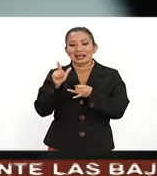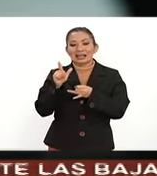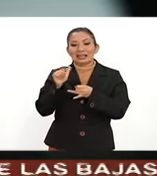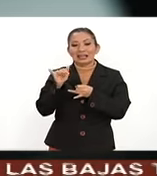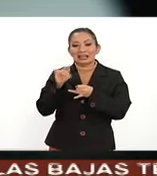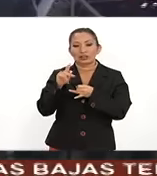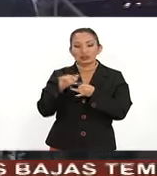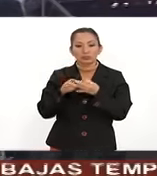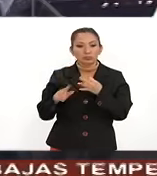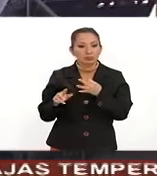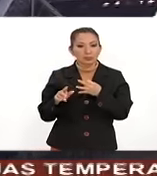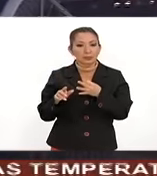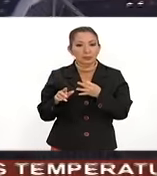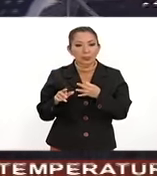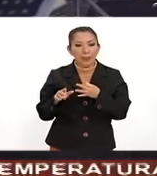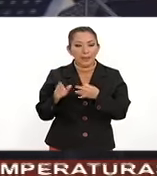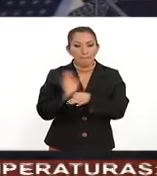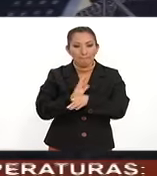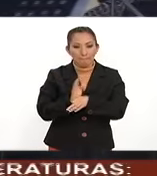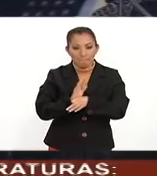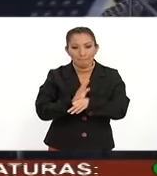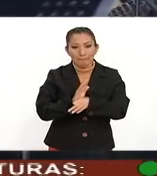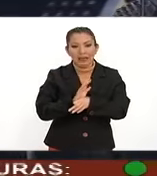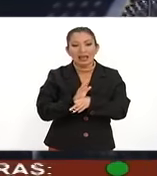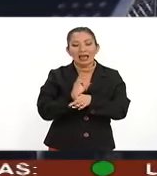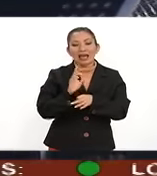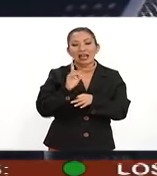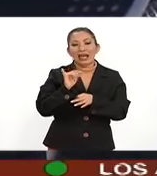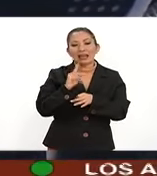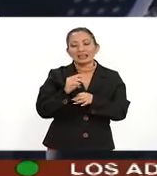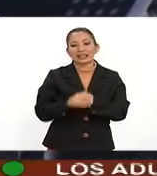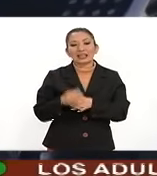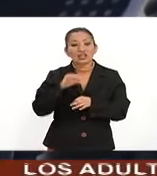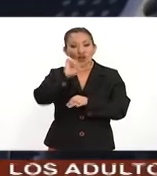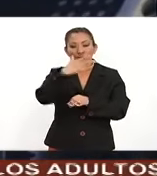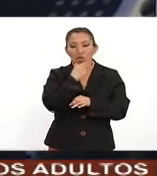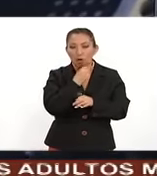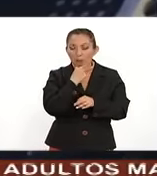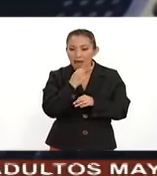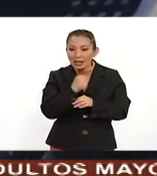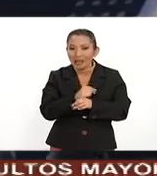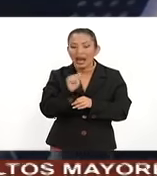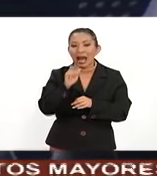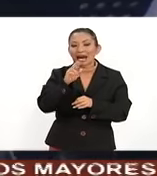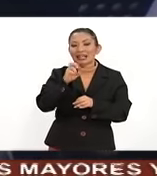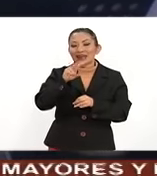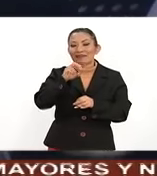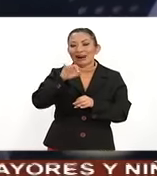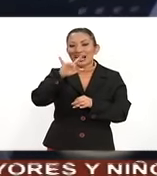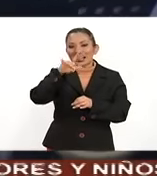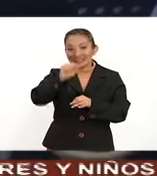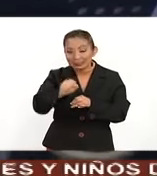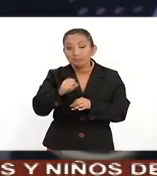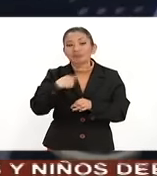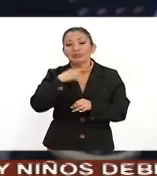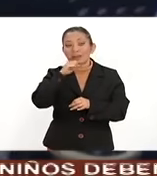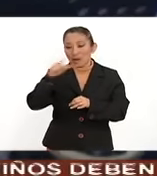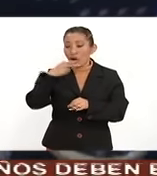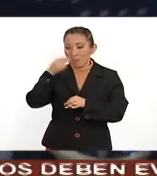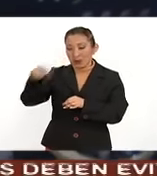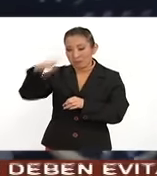la obra La Land y Bradford Young por Arrival. El también mexicano